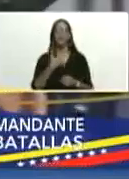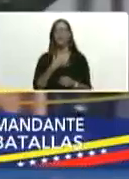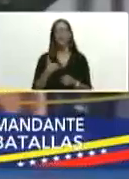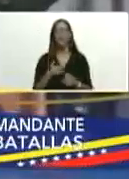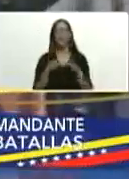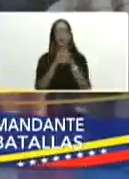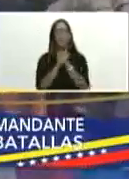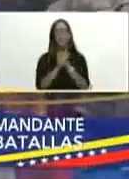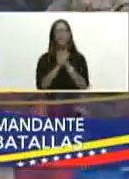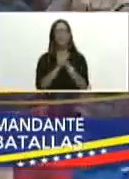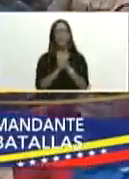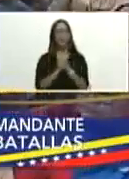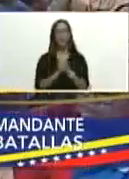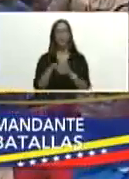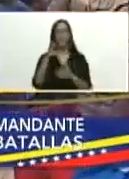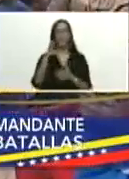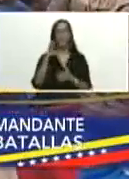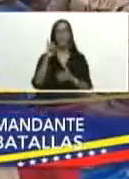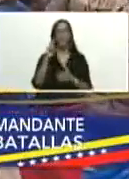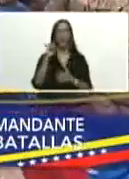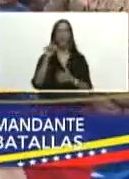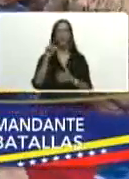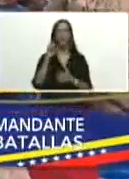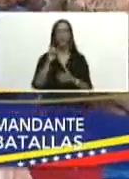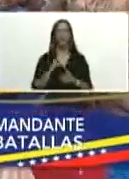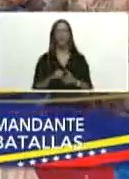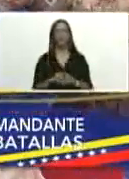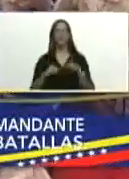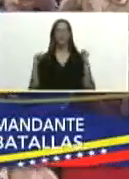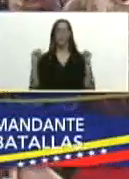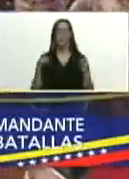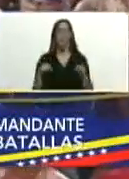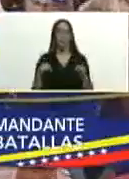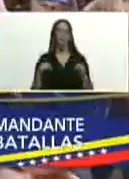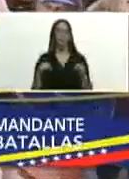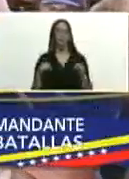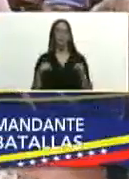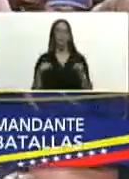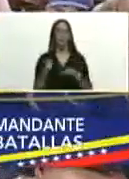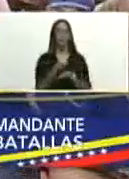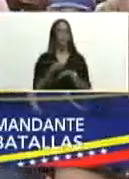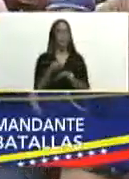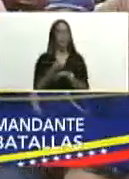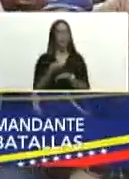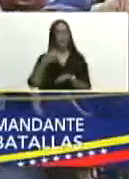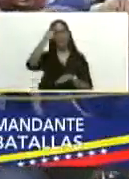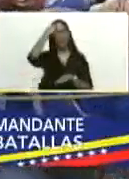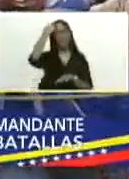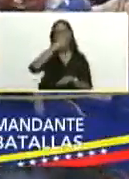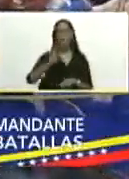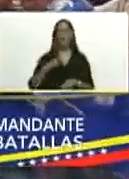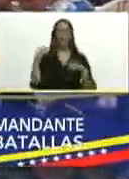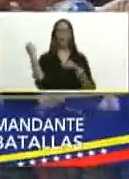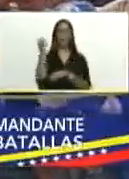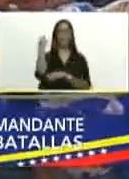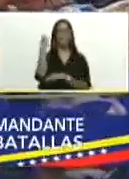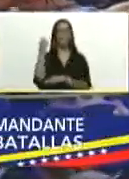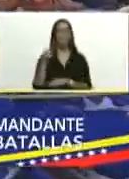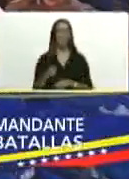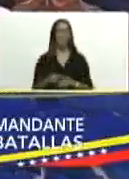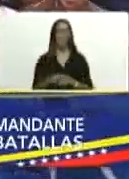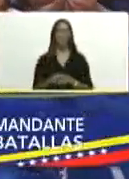el compañero Eduardo piñate hoy gobernador del pueblo llanero de apure